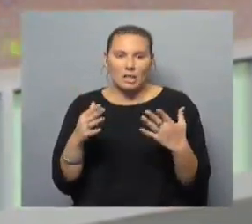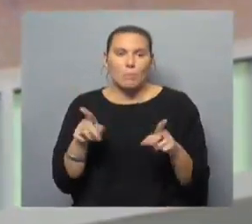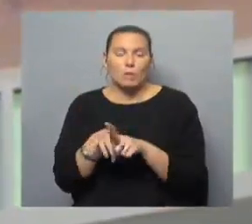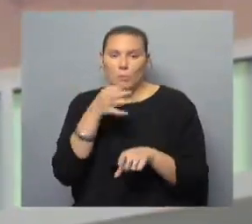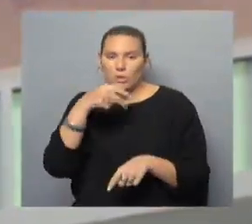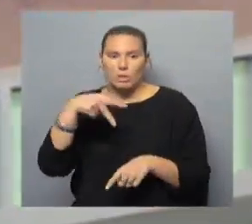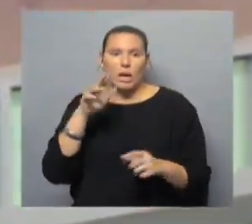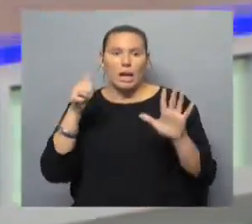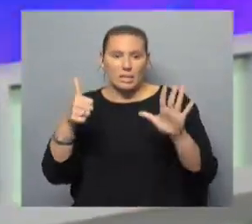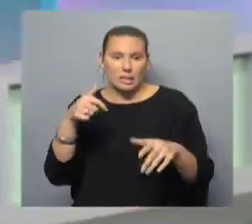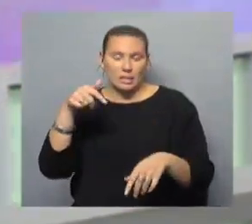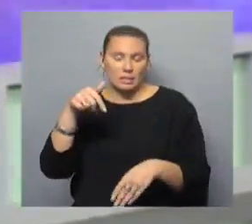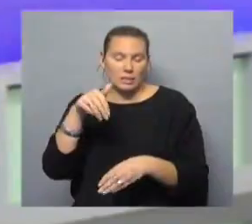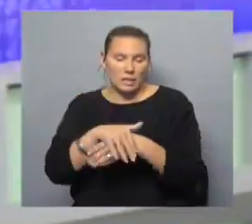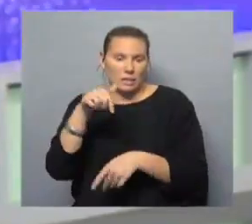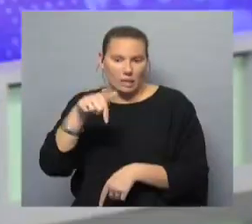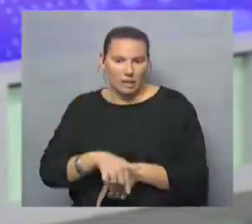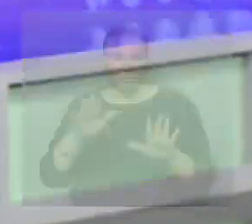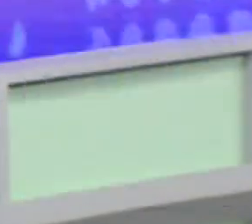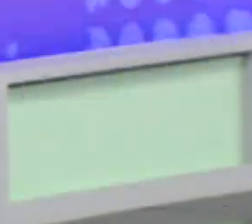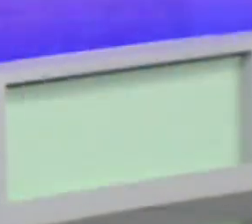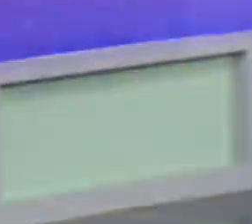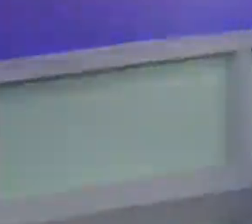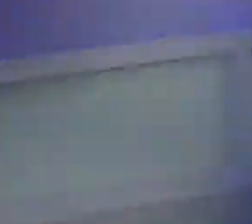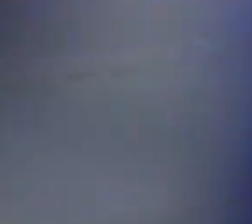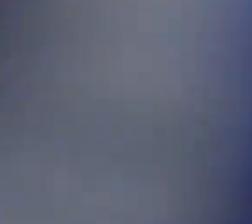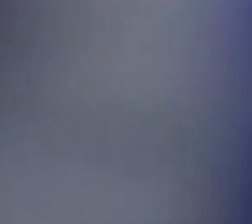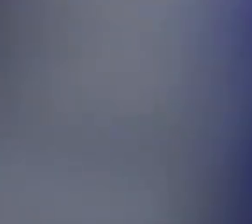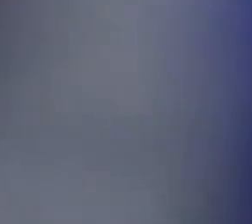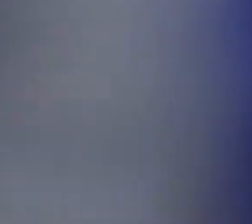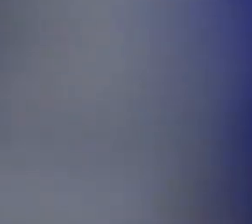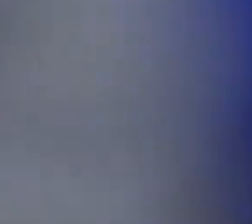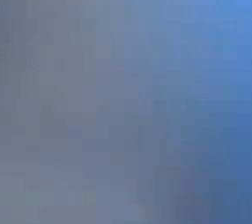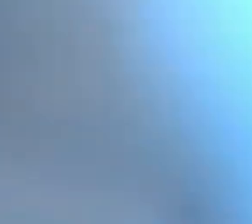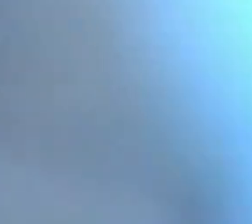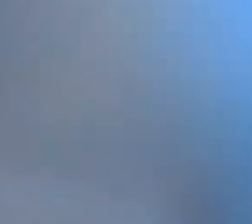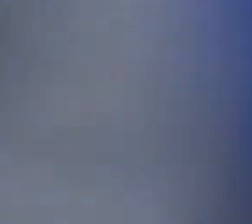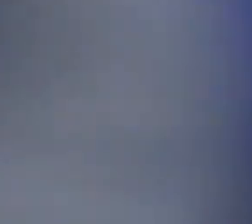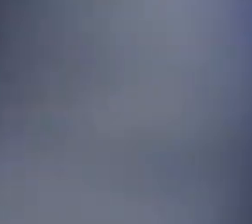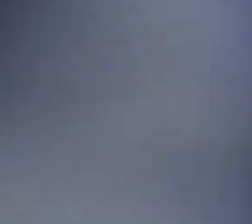Noé, a las 18 mañana acá. Chau, chau. Thank you.